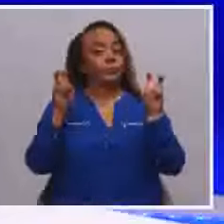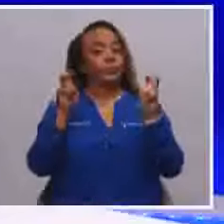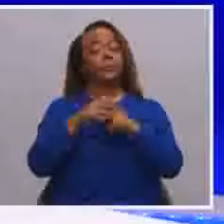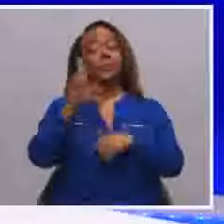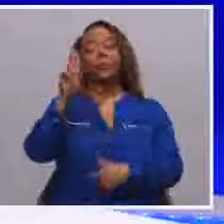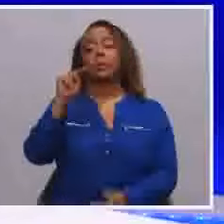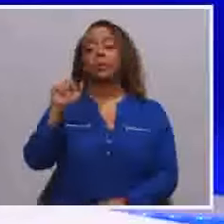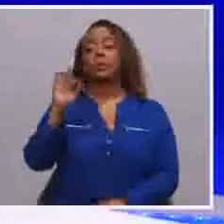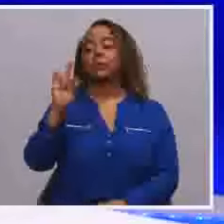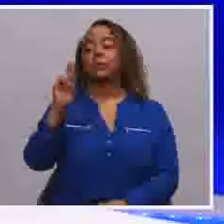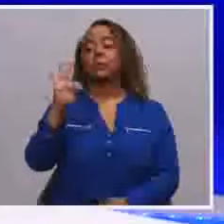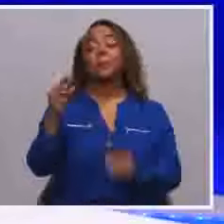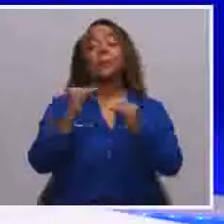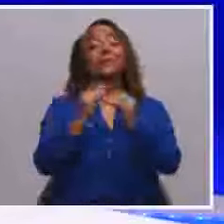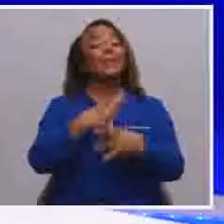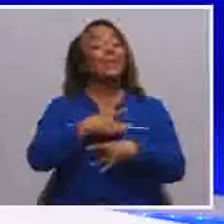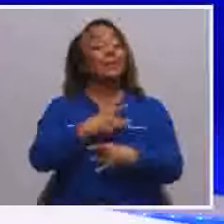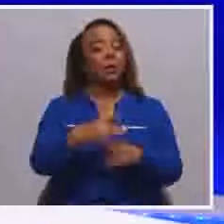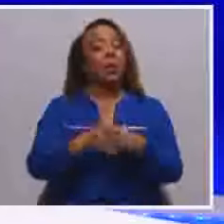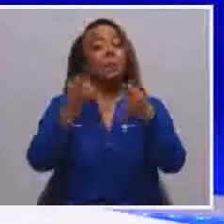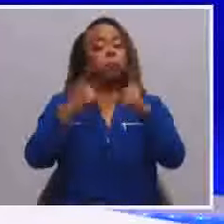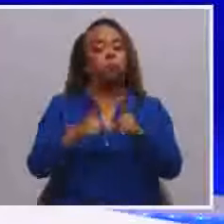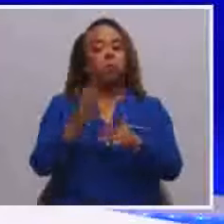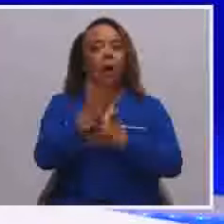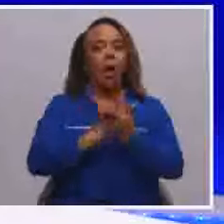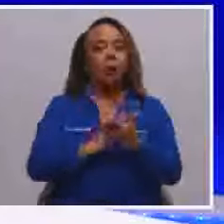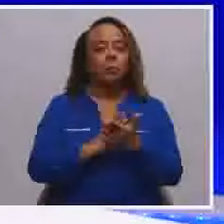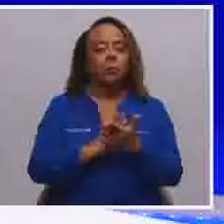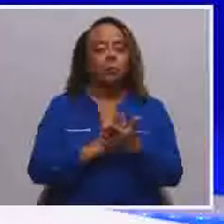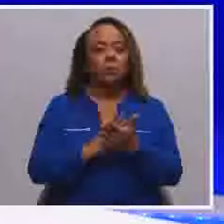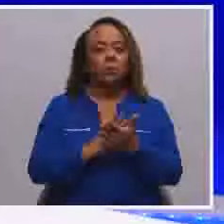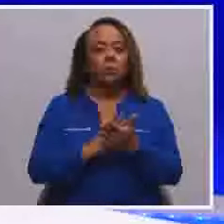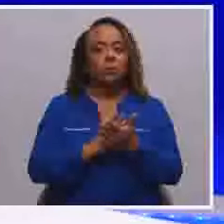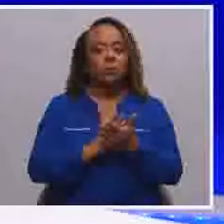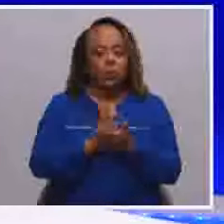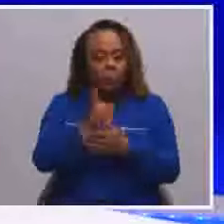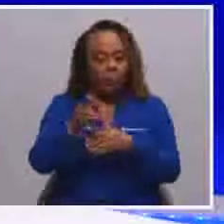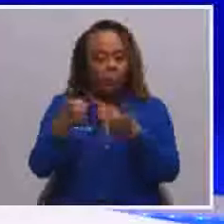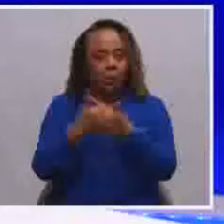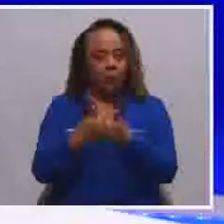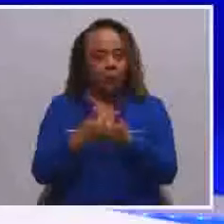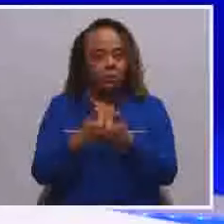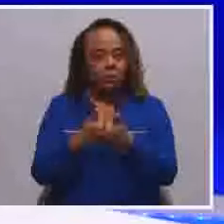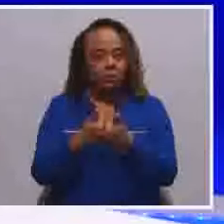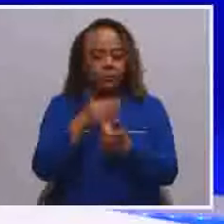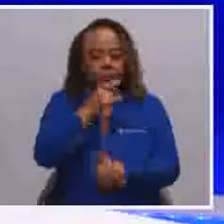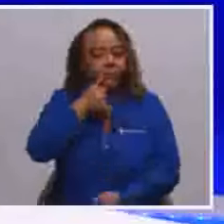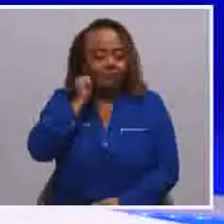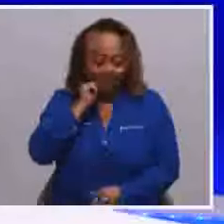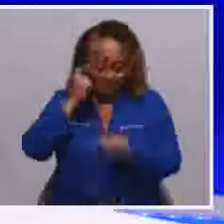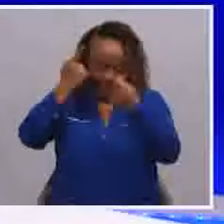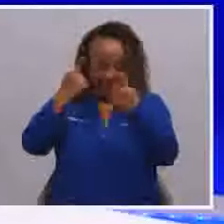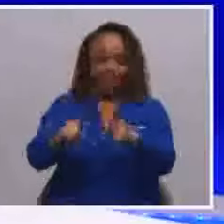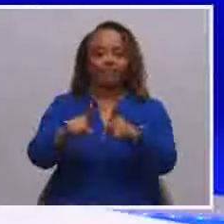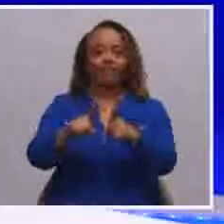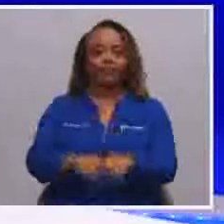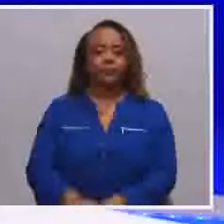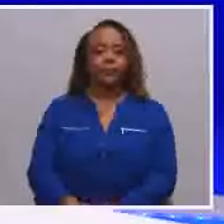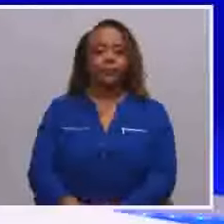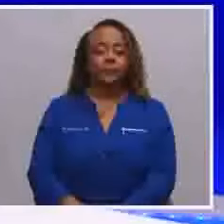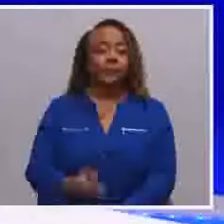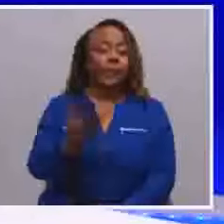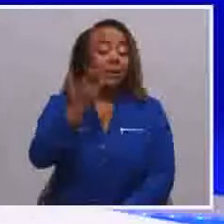unaf es la más interesada cuando se dé un caso en actuar y ayer sucede